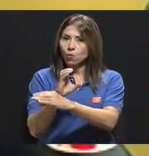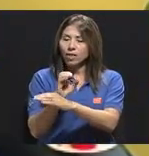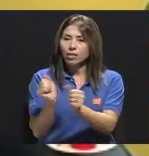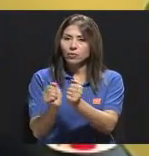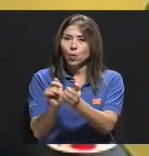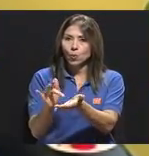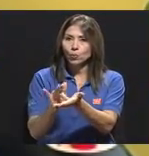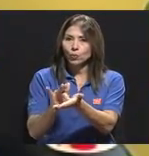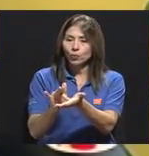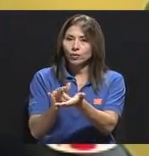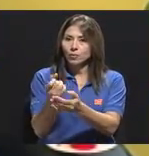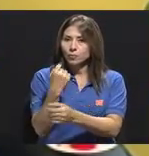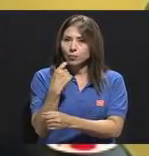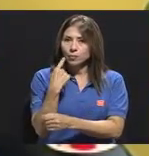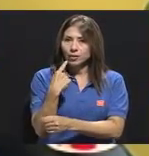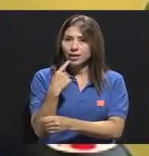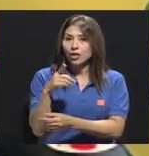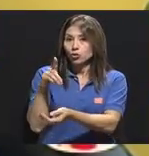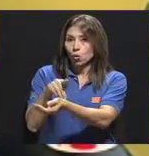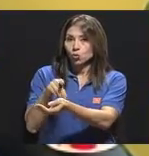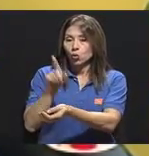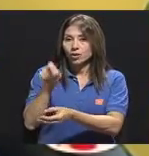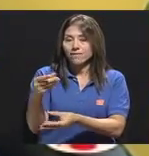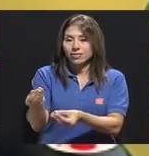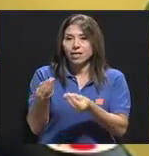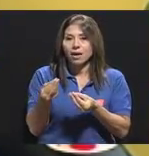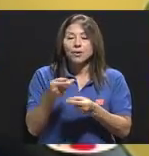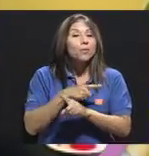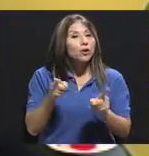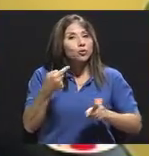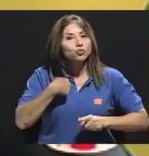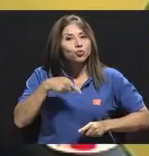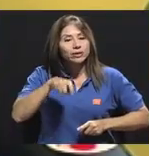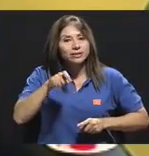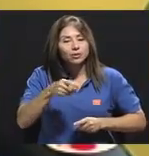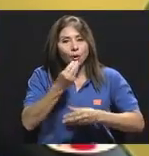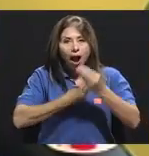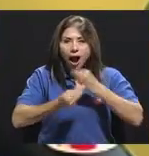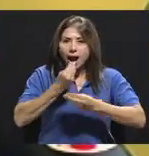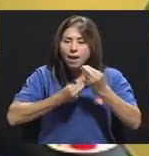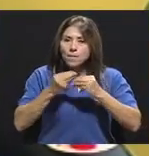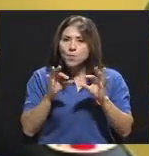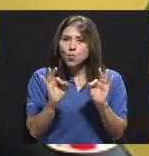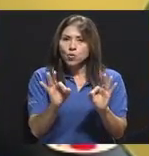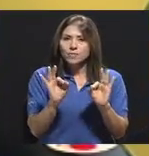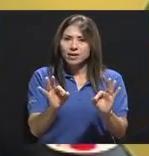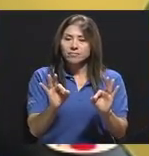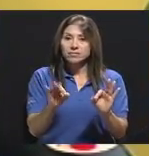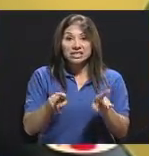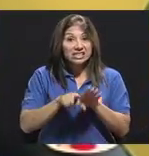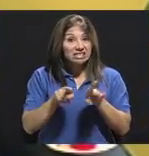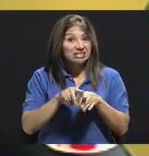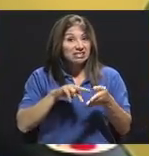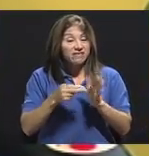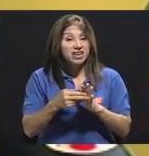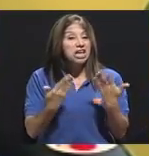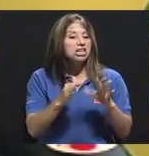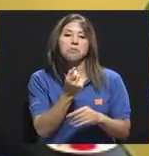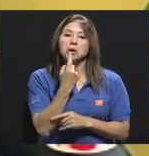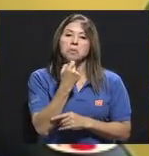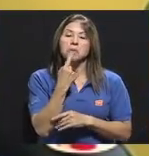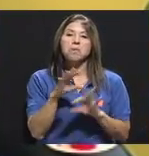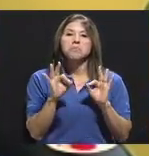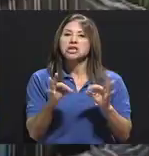verdad tengo que alimentarme muy muy bien verdad no es algo que el fármaco me soluciona El problema es que tengo que cuidarme con la